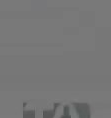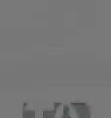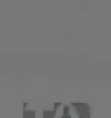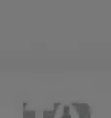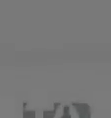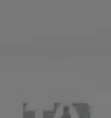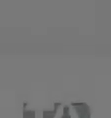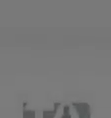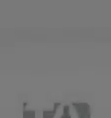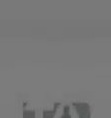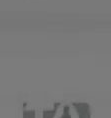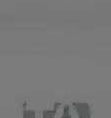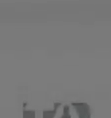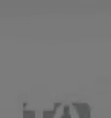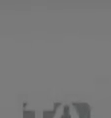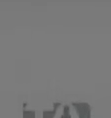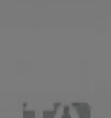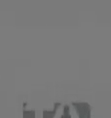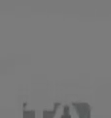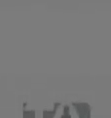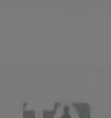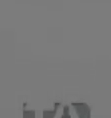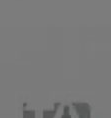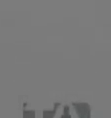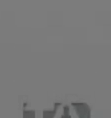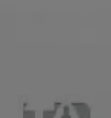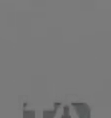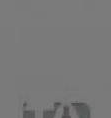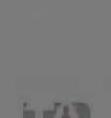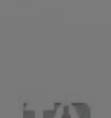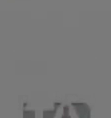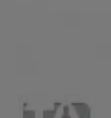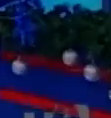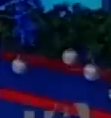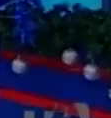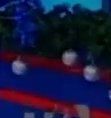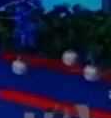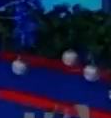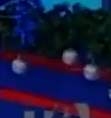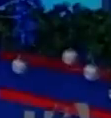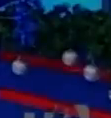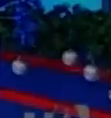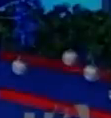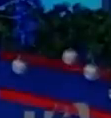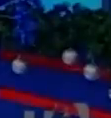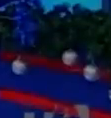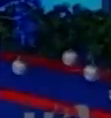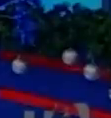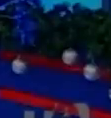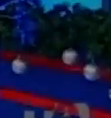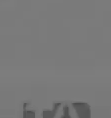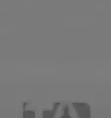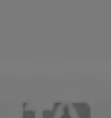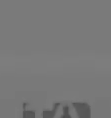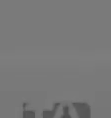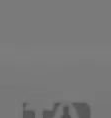por vida a la víctima. Mientras no haya sanciones drásticas, lo seguirán haciendo. Gracias también por el mensaje. El